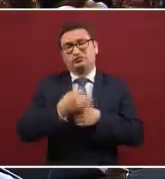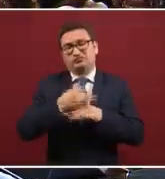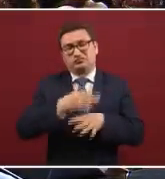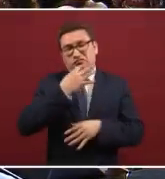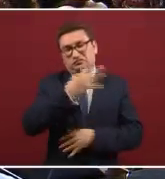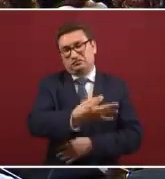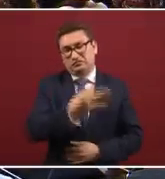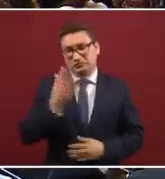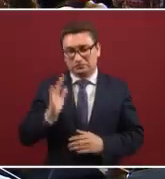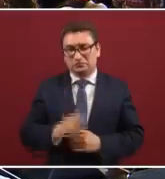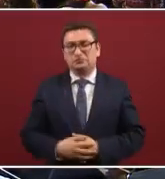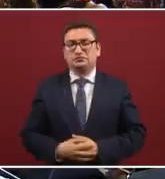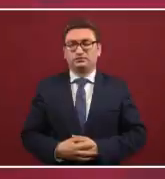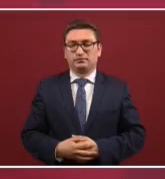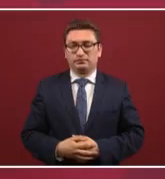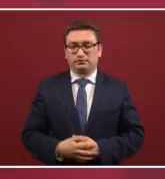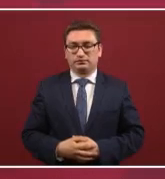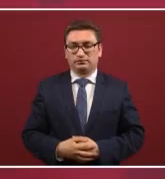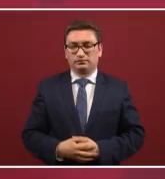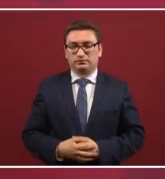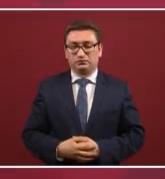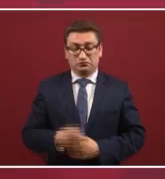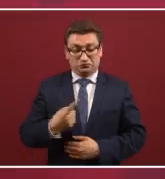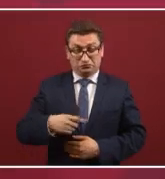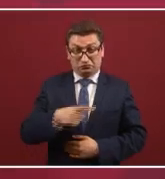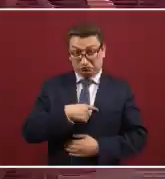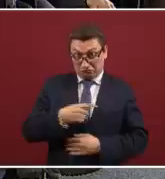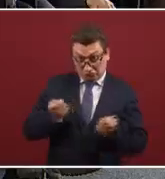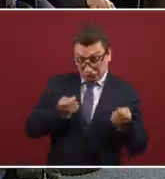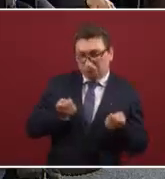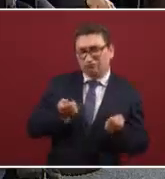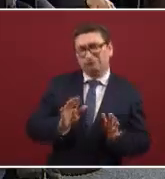pero no depende de nosotros.